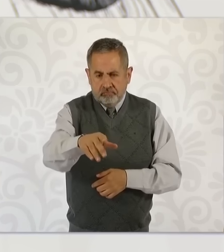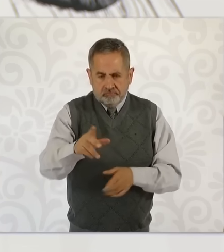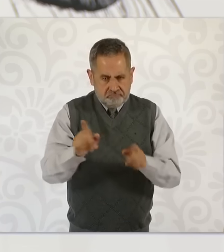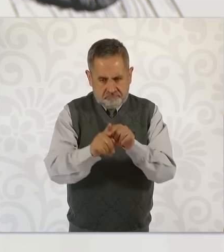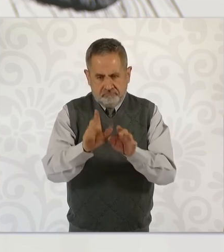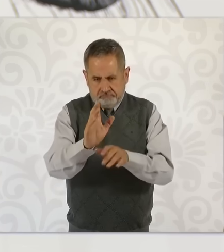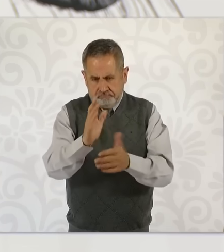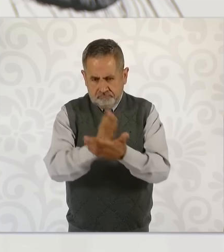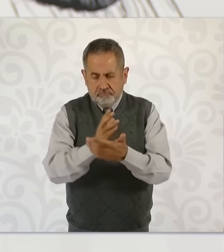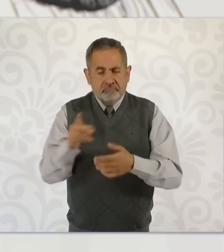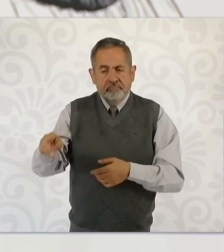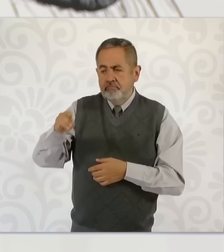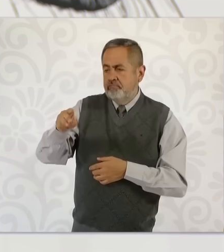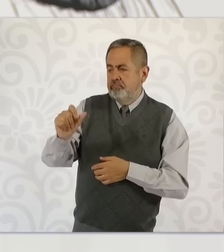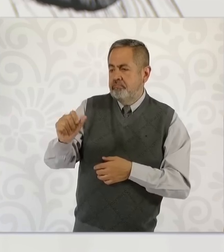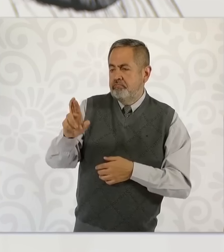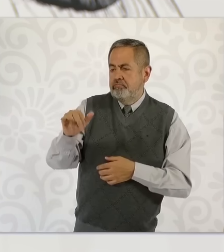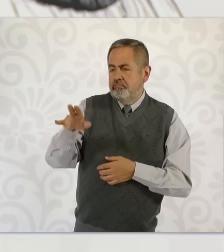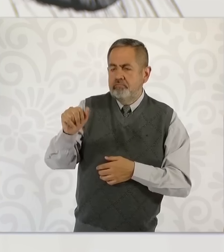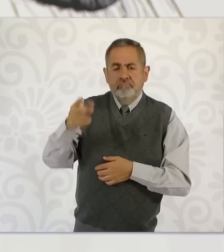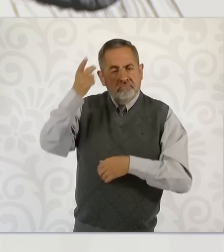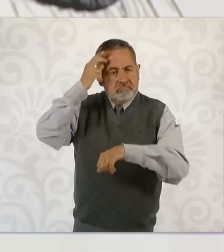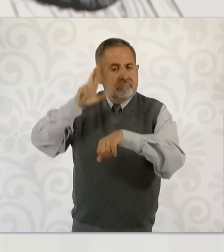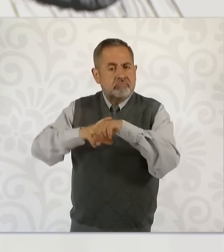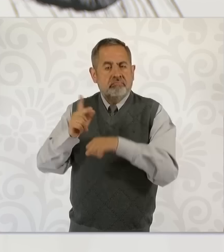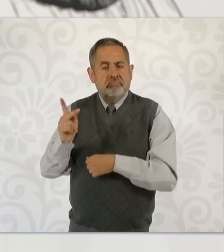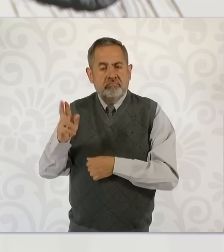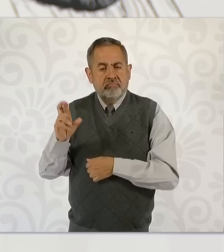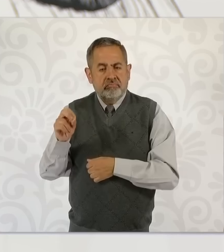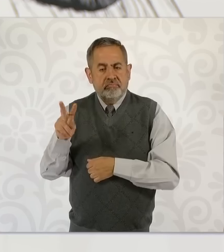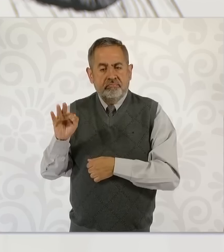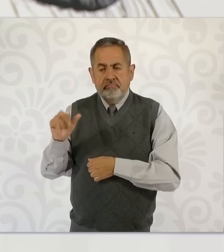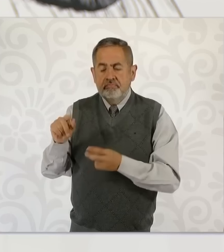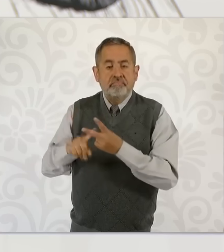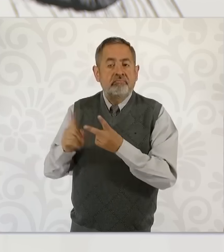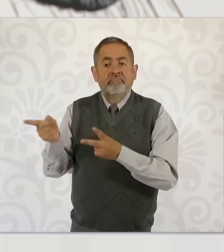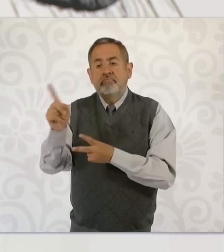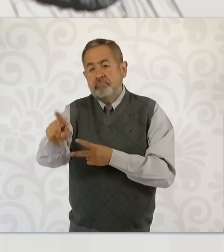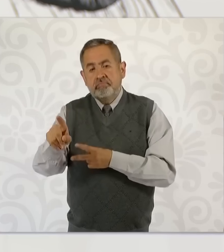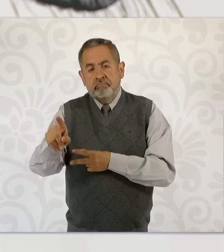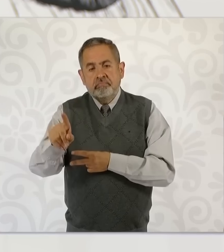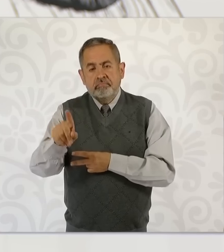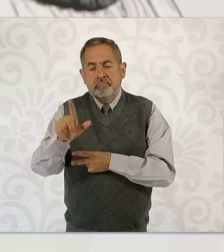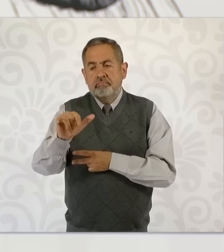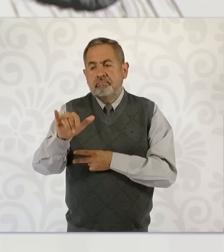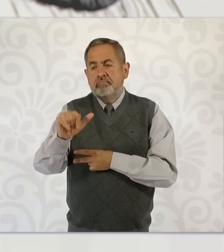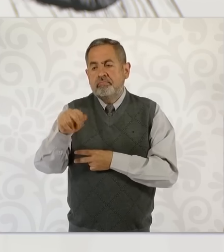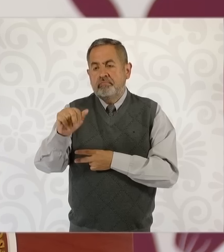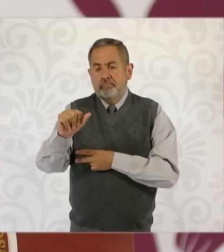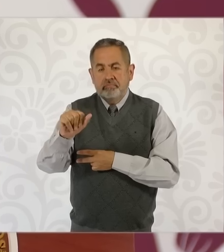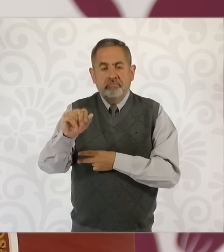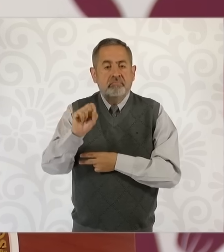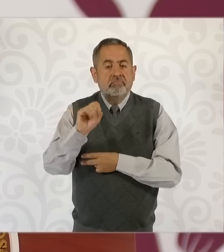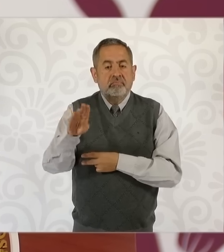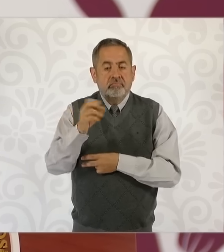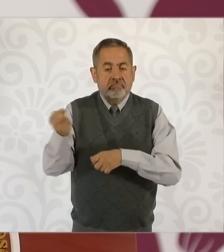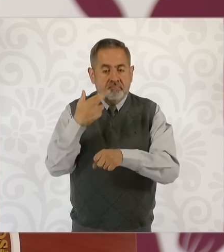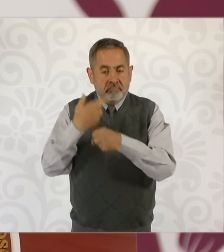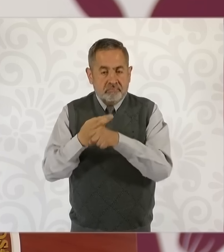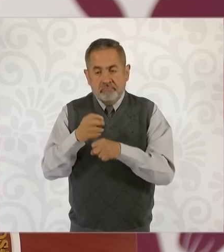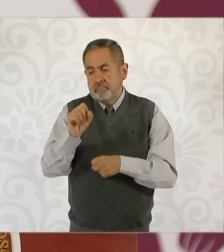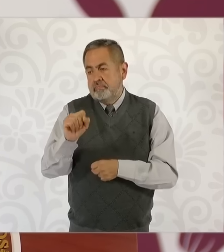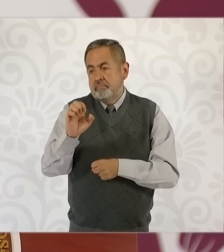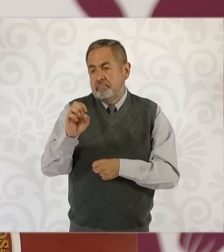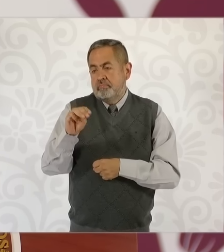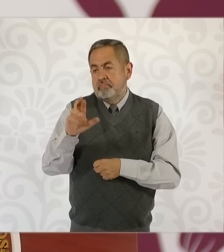es la directora de Profepa, y también Ileana Villalobos, que es subsecretaria de Semarnat y que atiende tanto